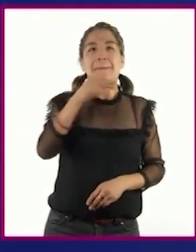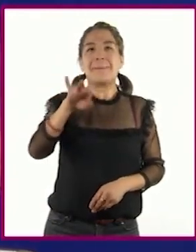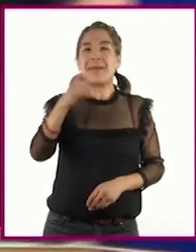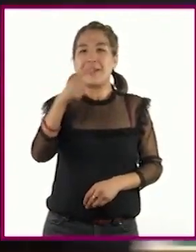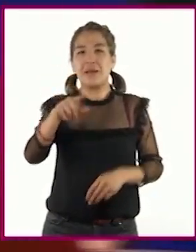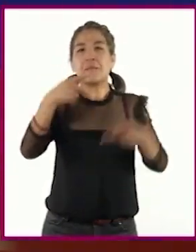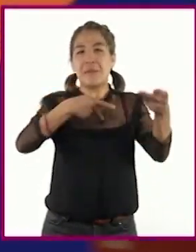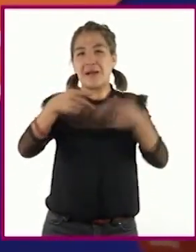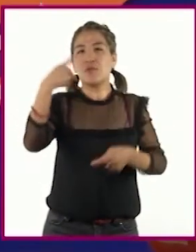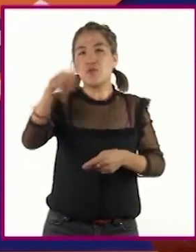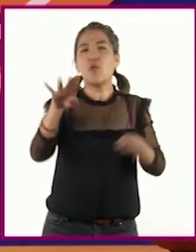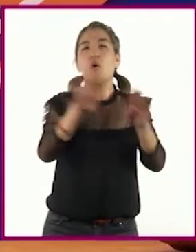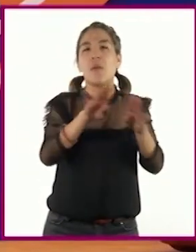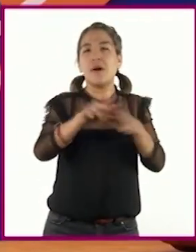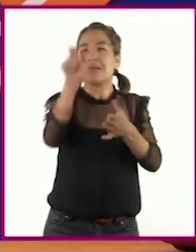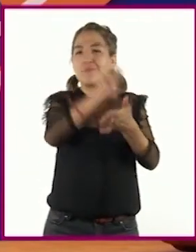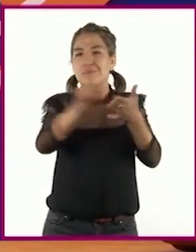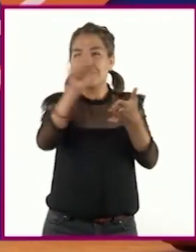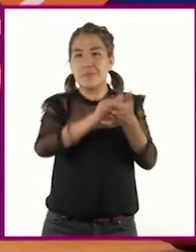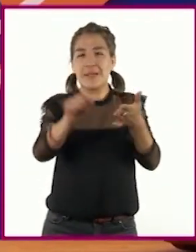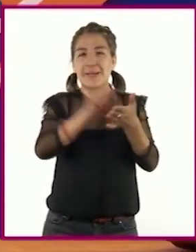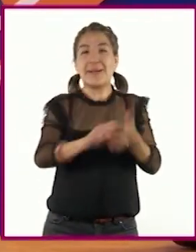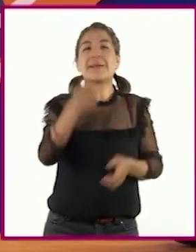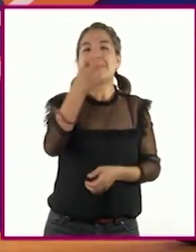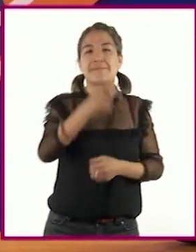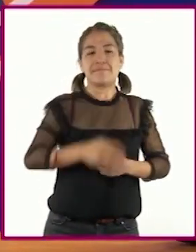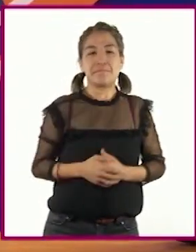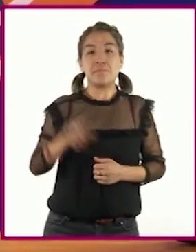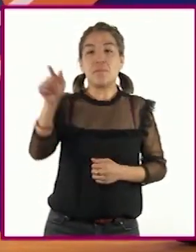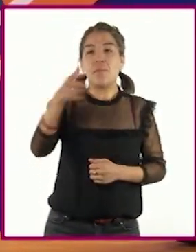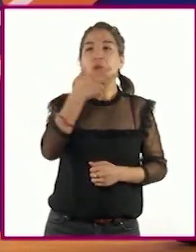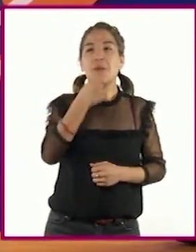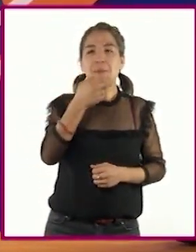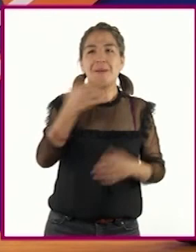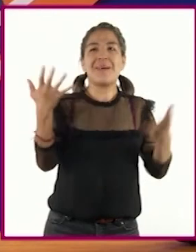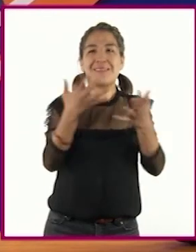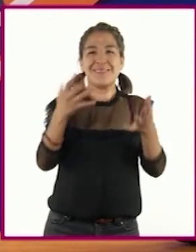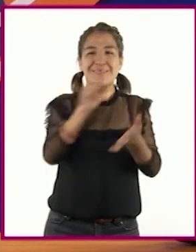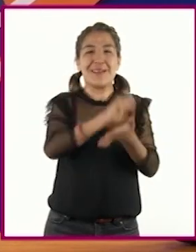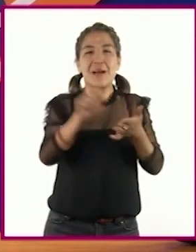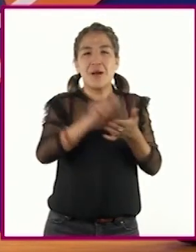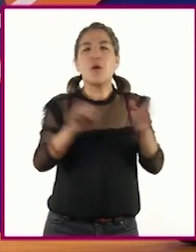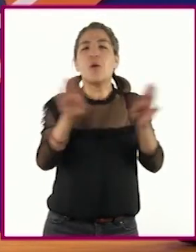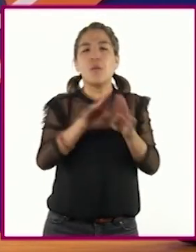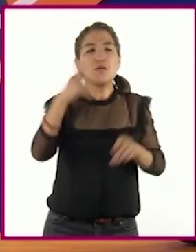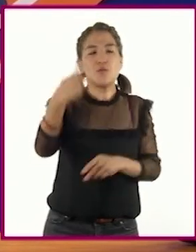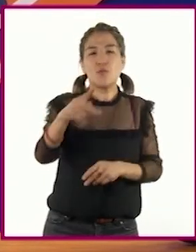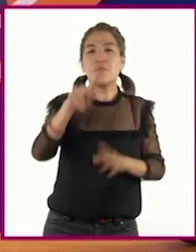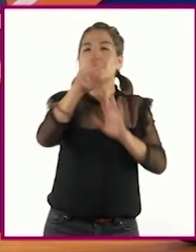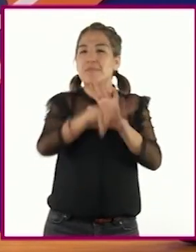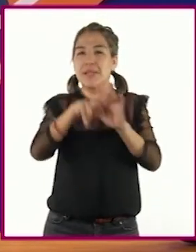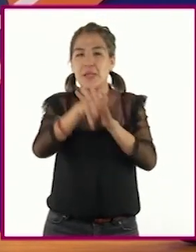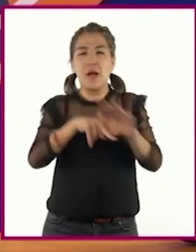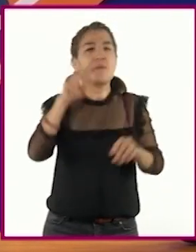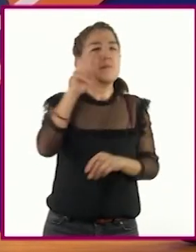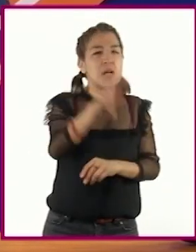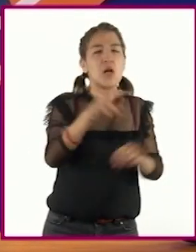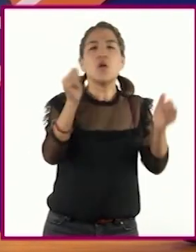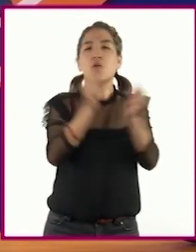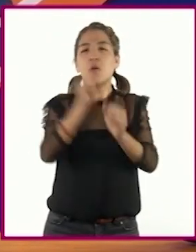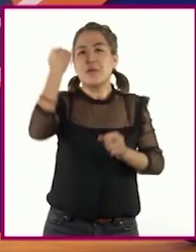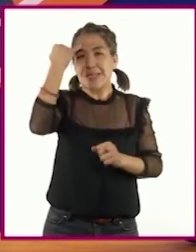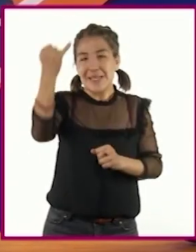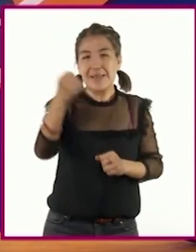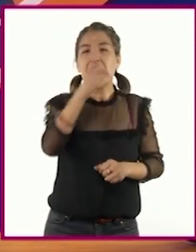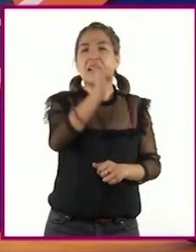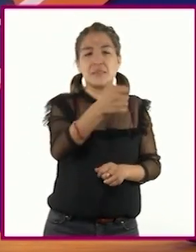guión. Así es. Miguel podrá hacerlo y con los recursos audiovisuales aterrizará las ideas